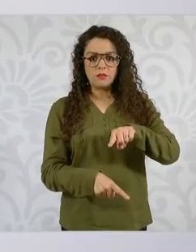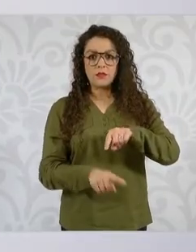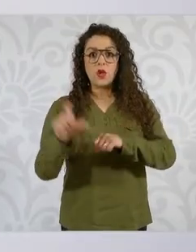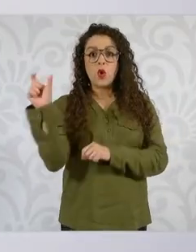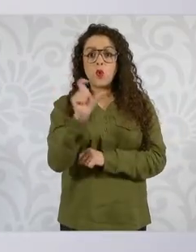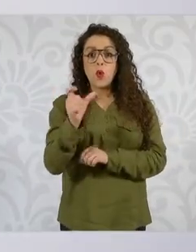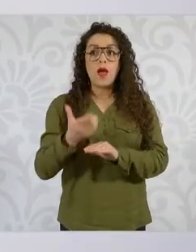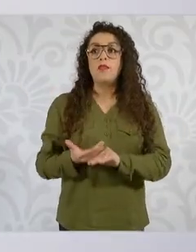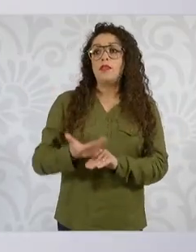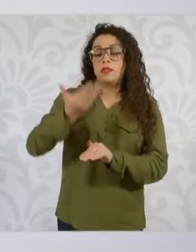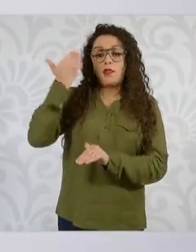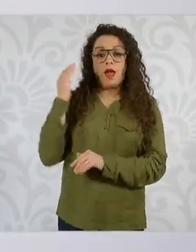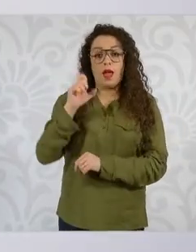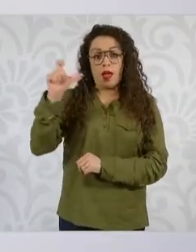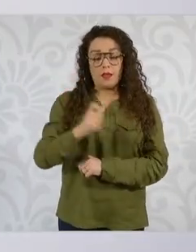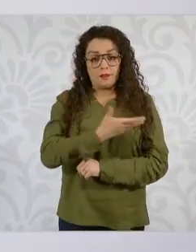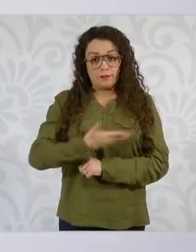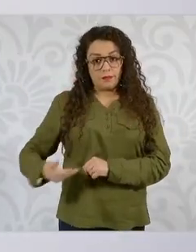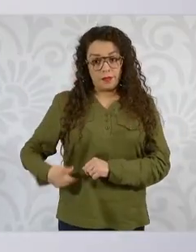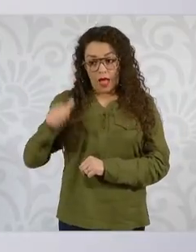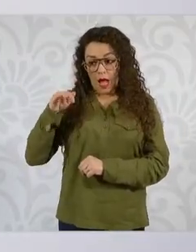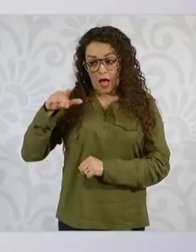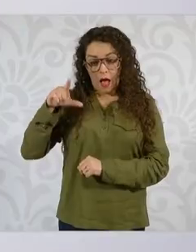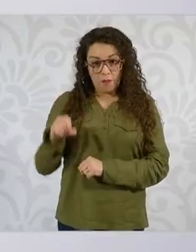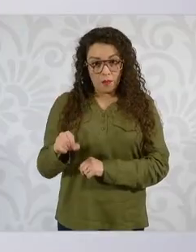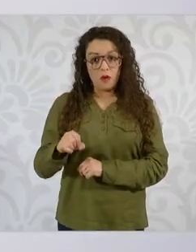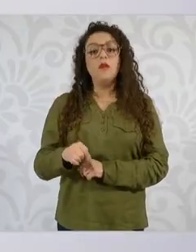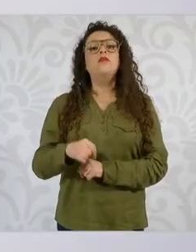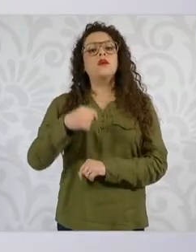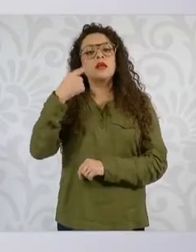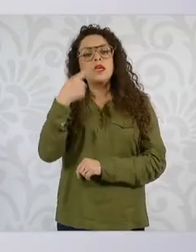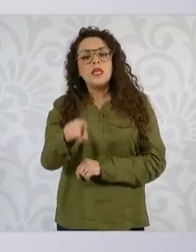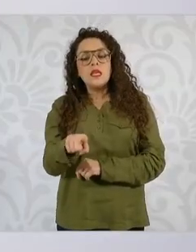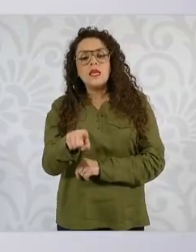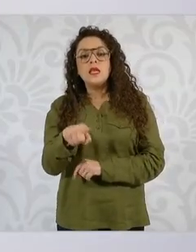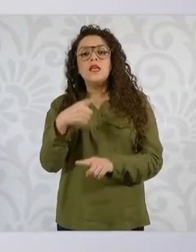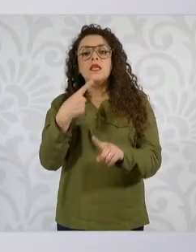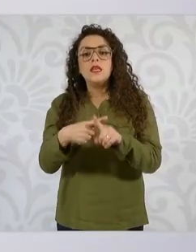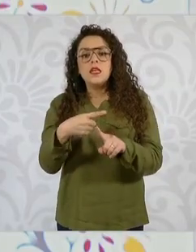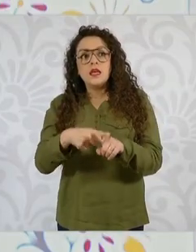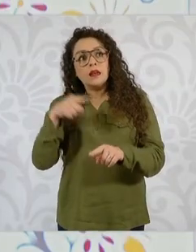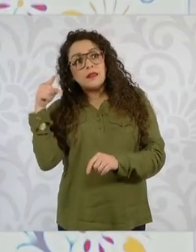ordenó el poder legislativo después de un proceso